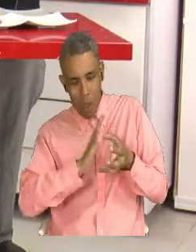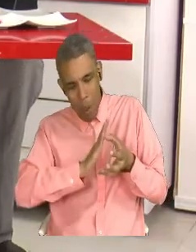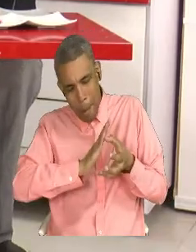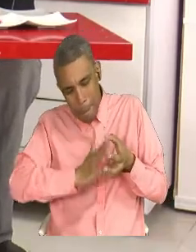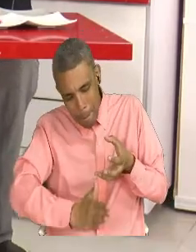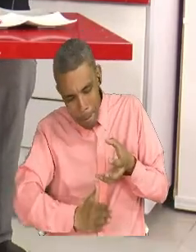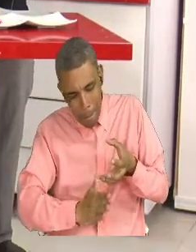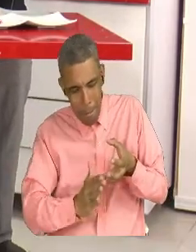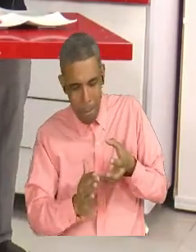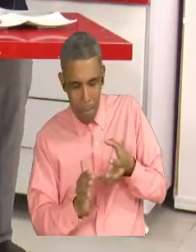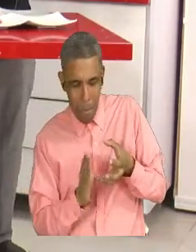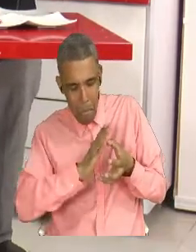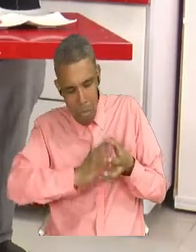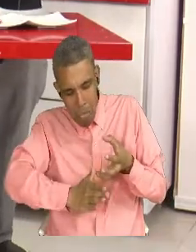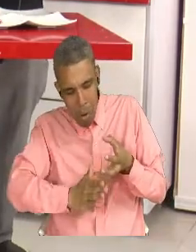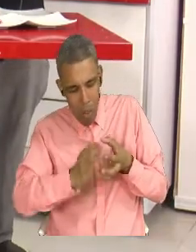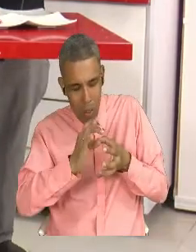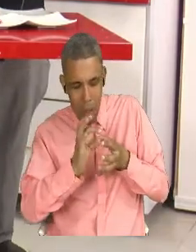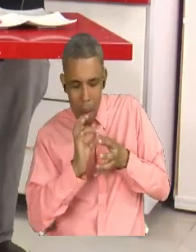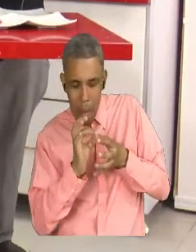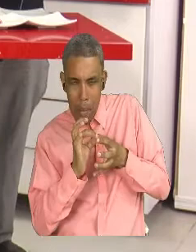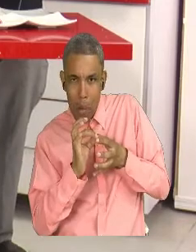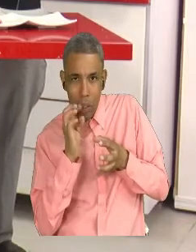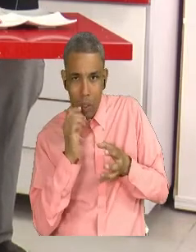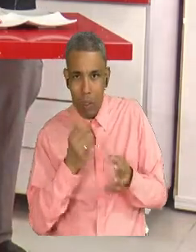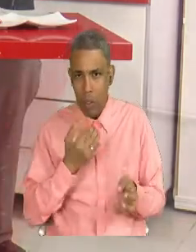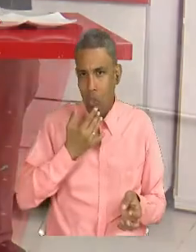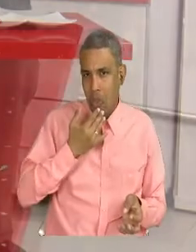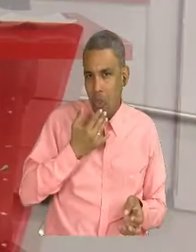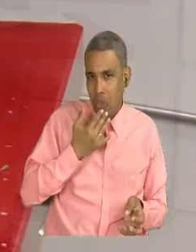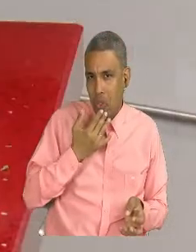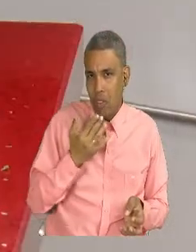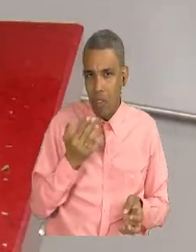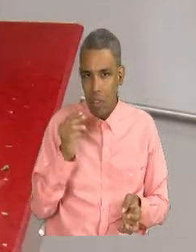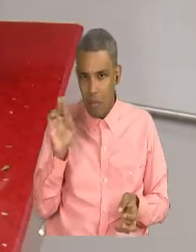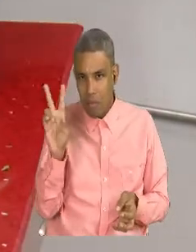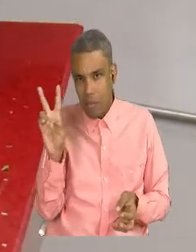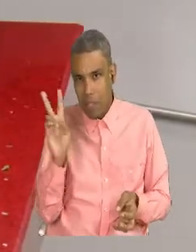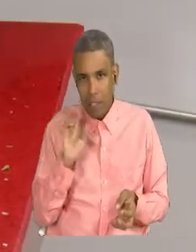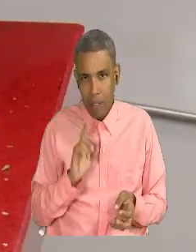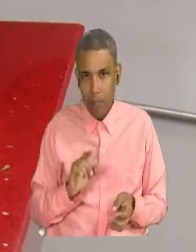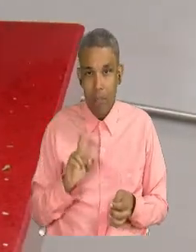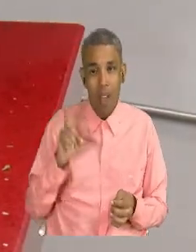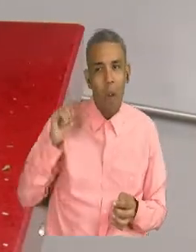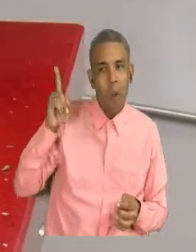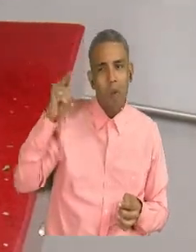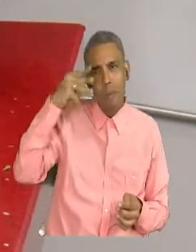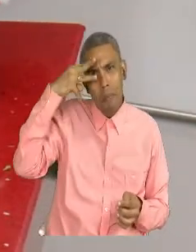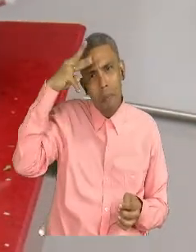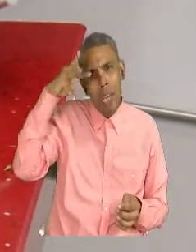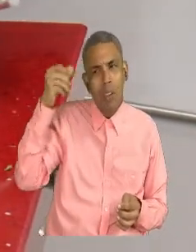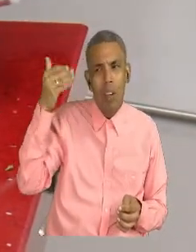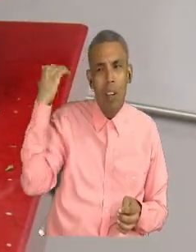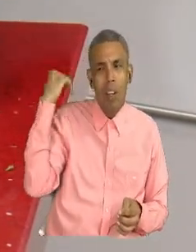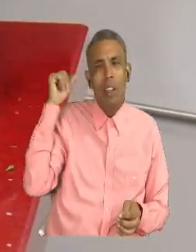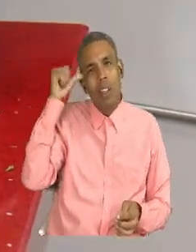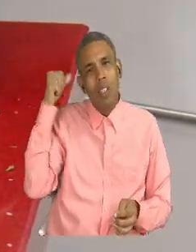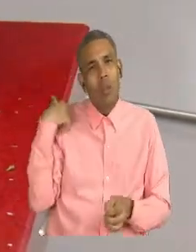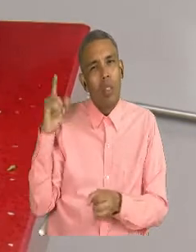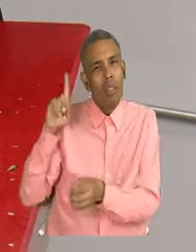rico. Usted ve el melón y es todo verde. Allá no lo servía mucho en los hoteles. Estuve estudiando allá